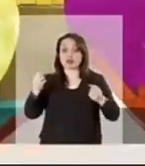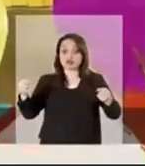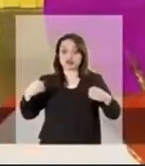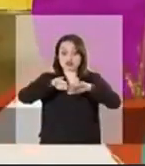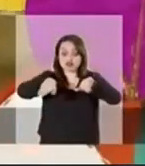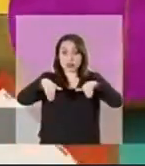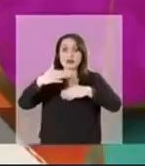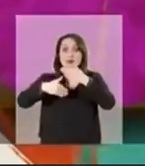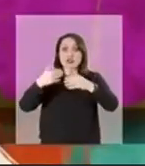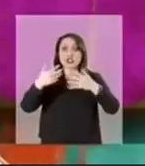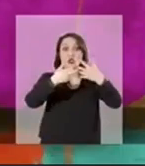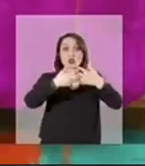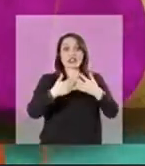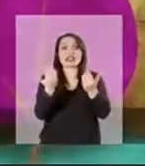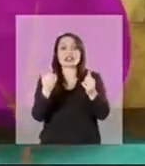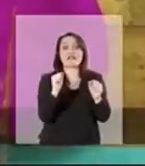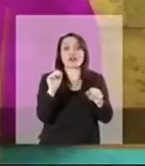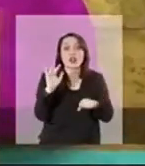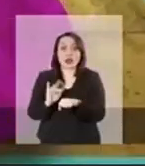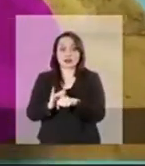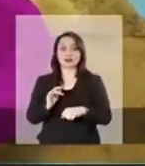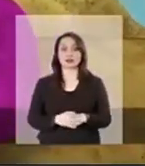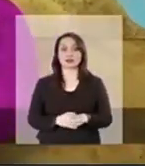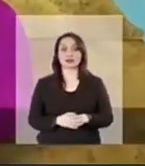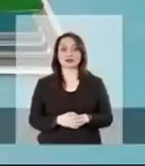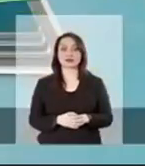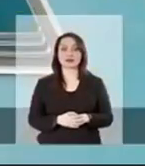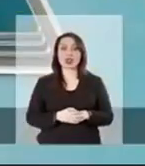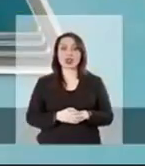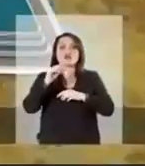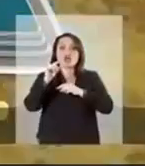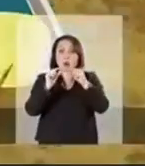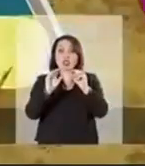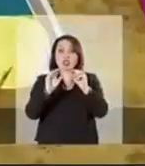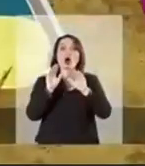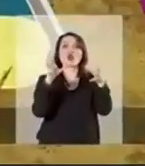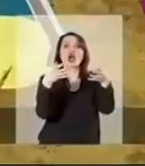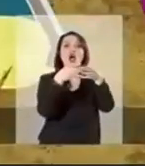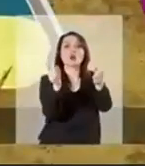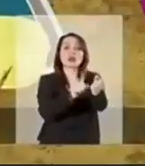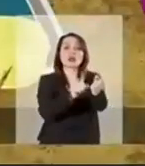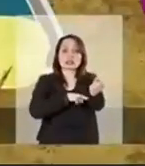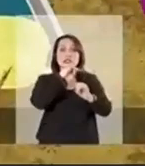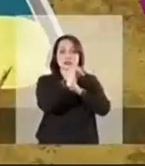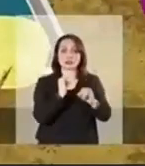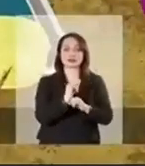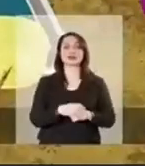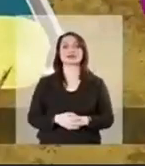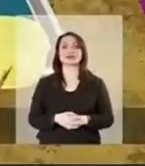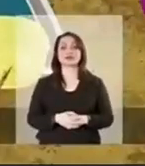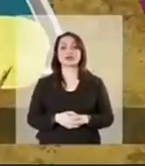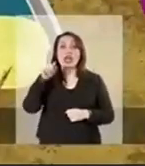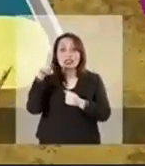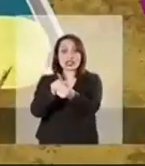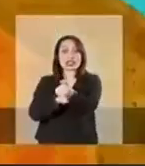calor. Al ir aumentando gradualmente su participación en matrices eléctricas y energéticas internacionales, esta energía está aportando